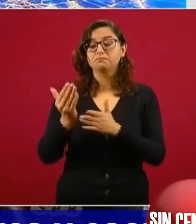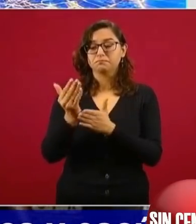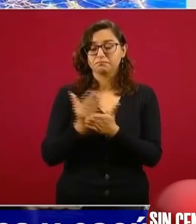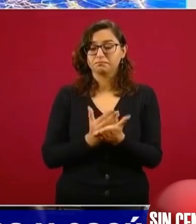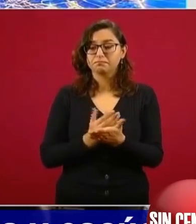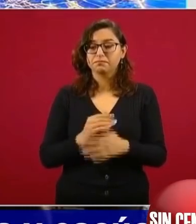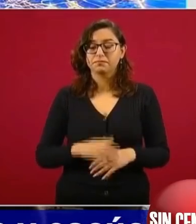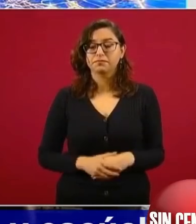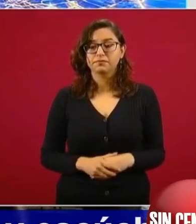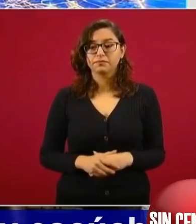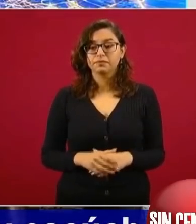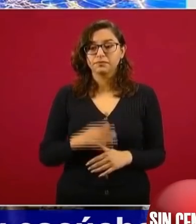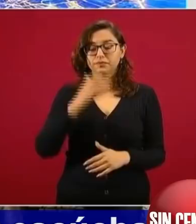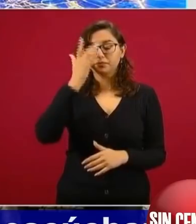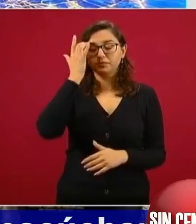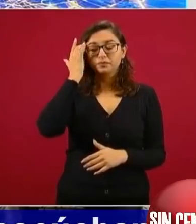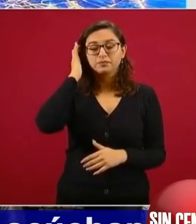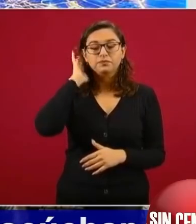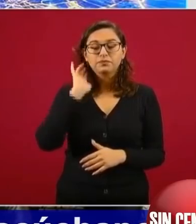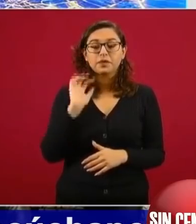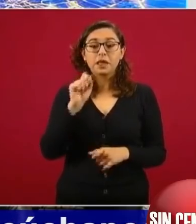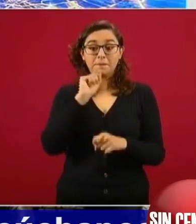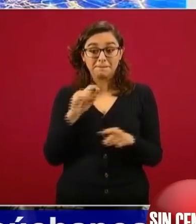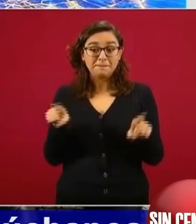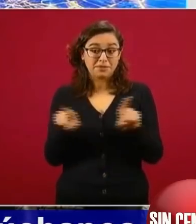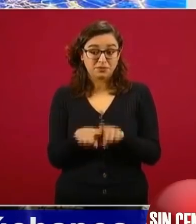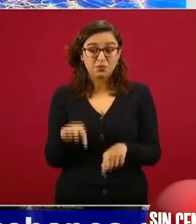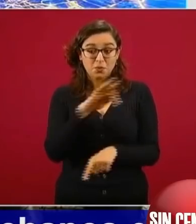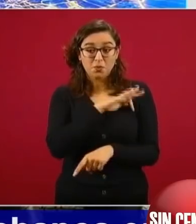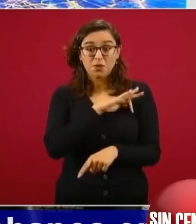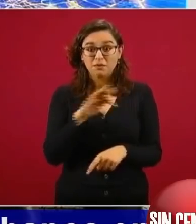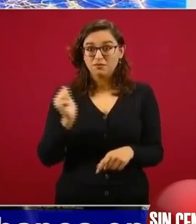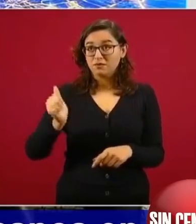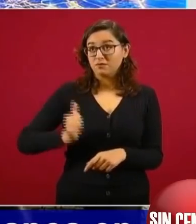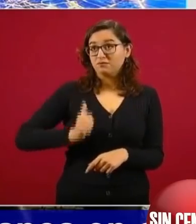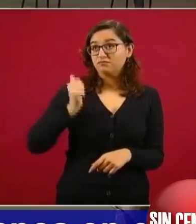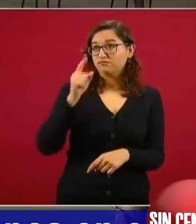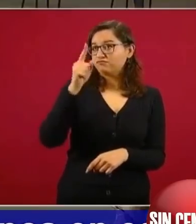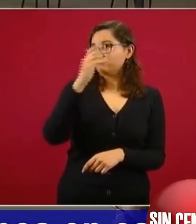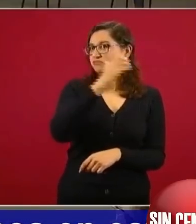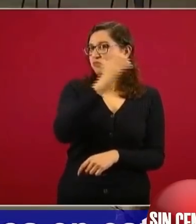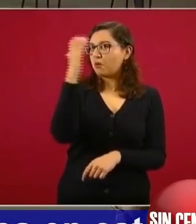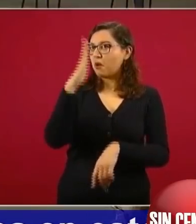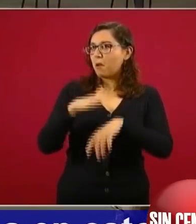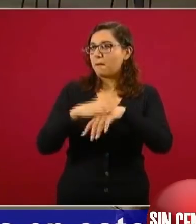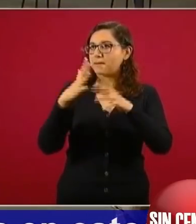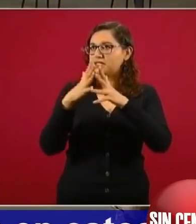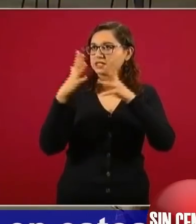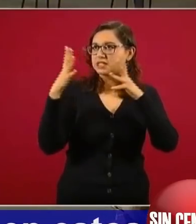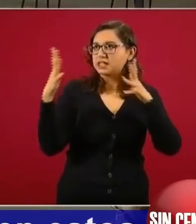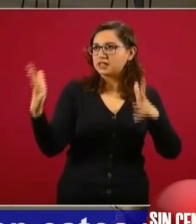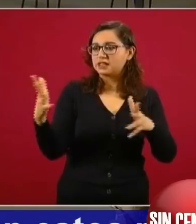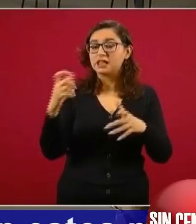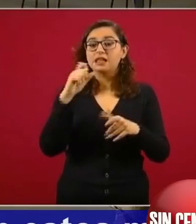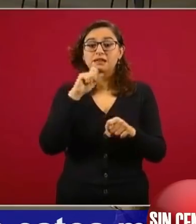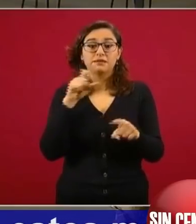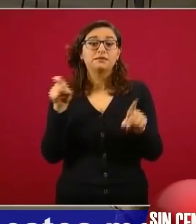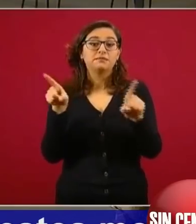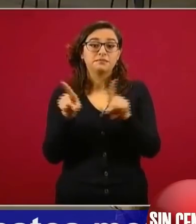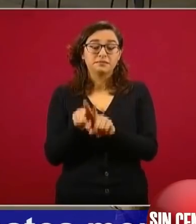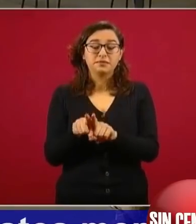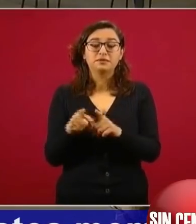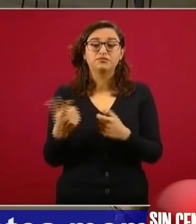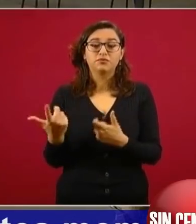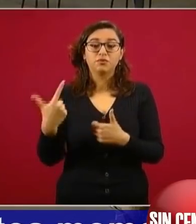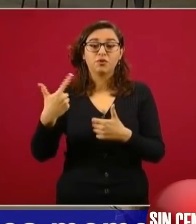aumentar además las capacidades del espacio aéreo nacional, permite un gran ahorro de combustible. Ustedes se imaginan que lo